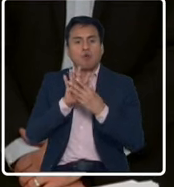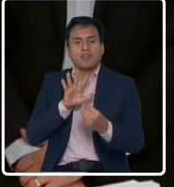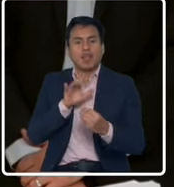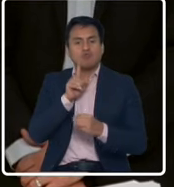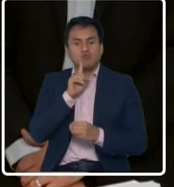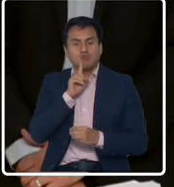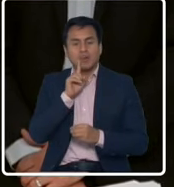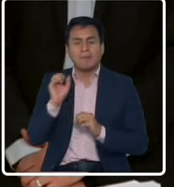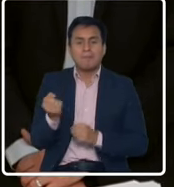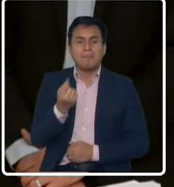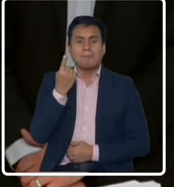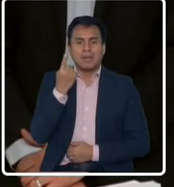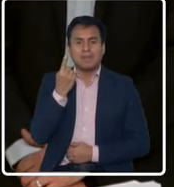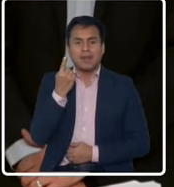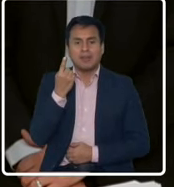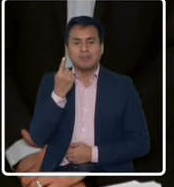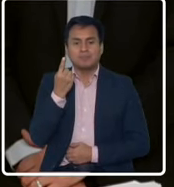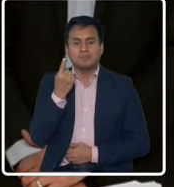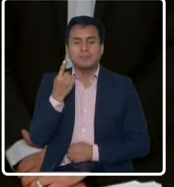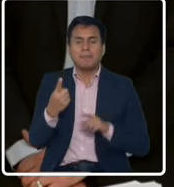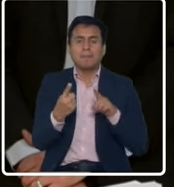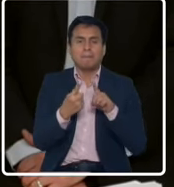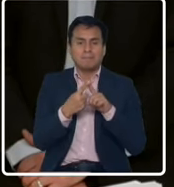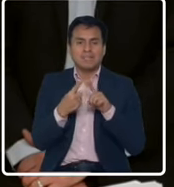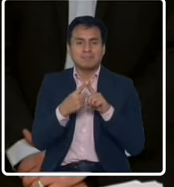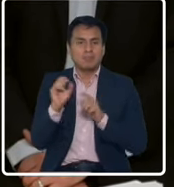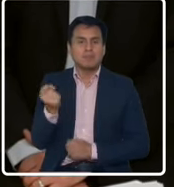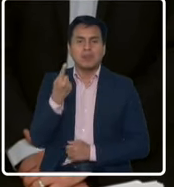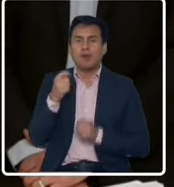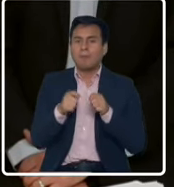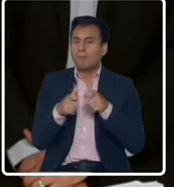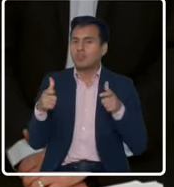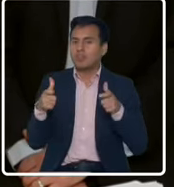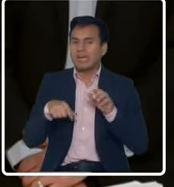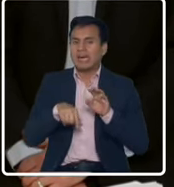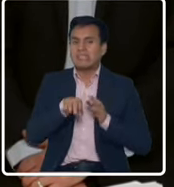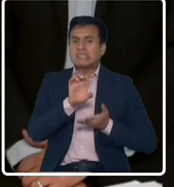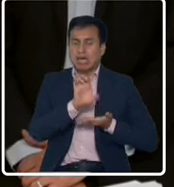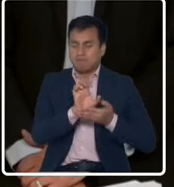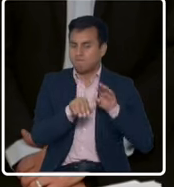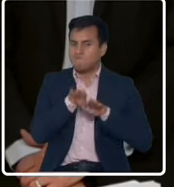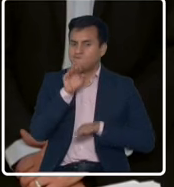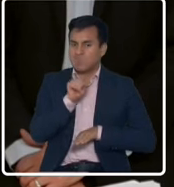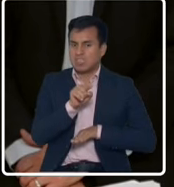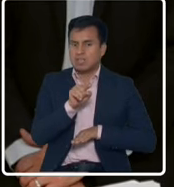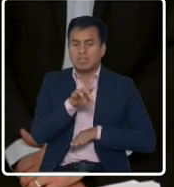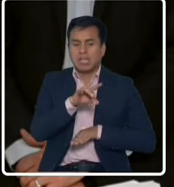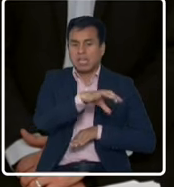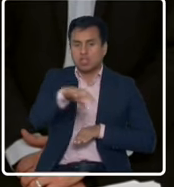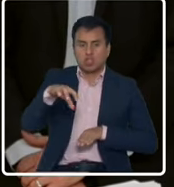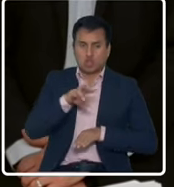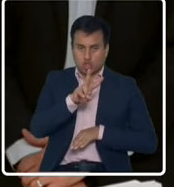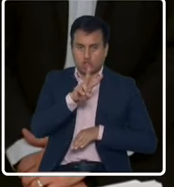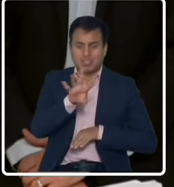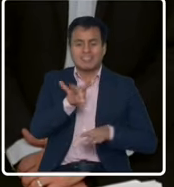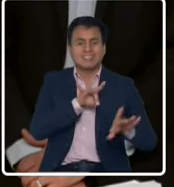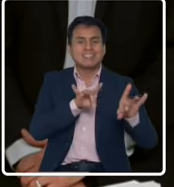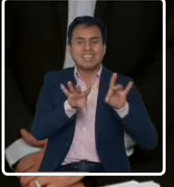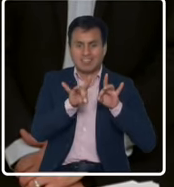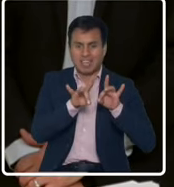establecemos es primero la participación mayoritaria del estado en dos salares los que han sido